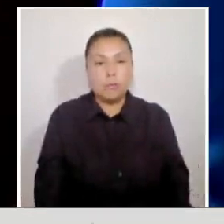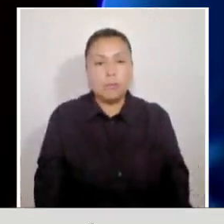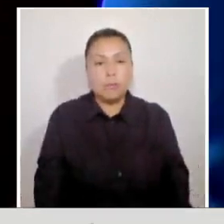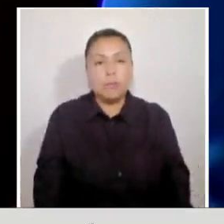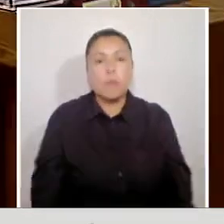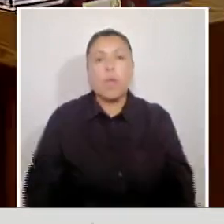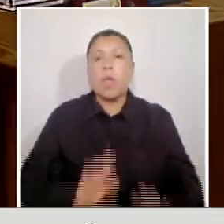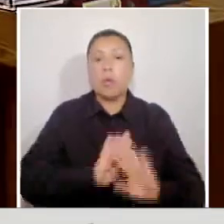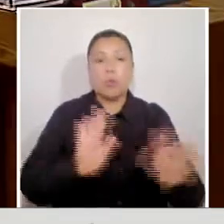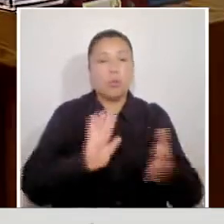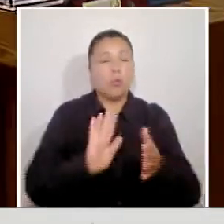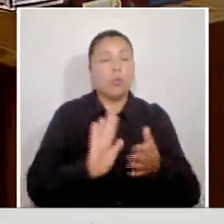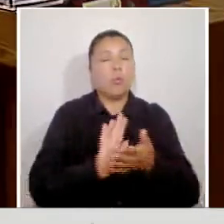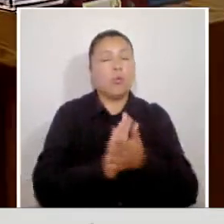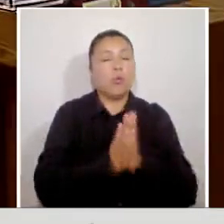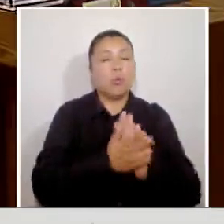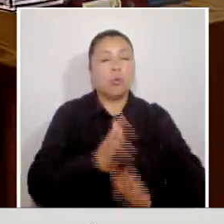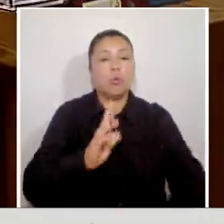presidente